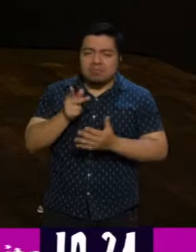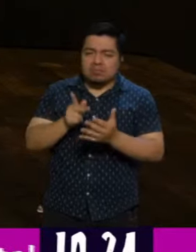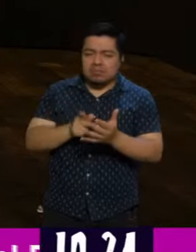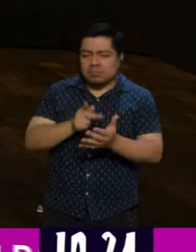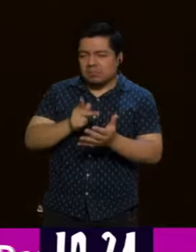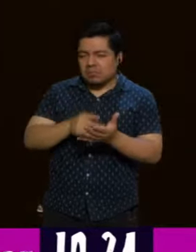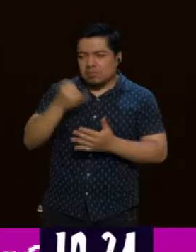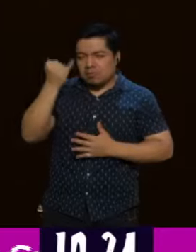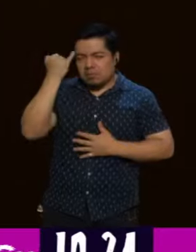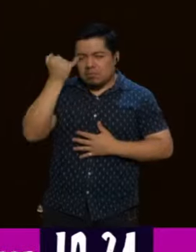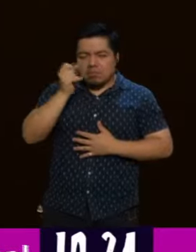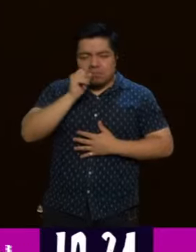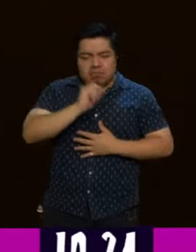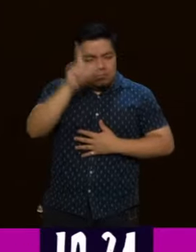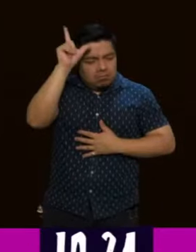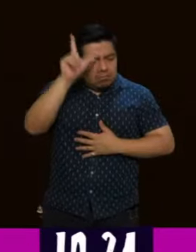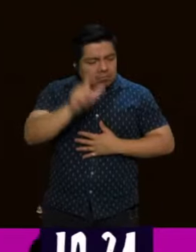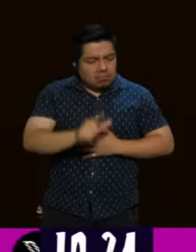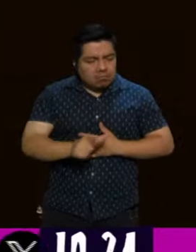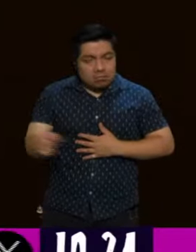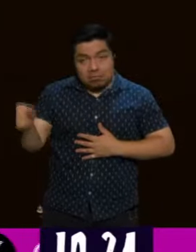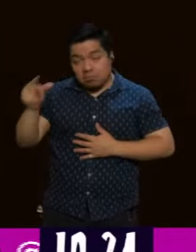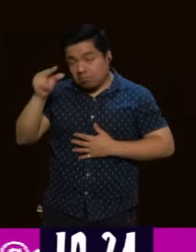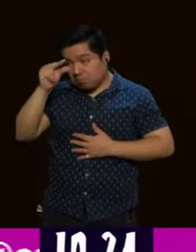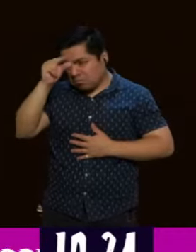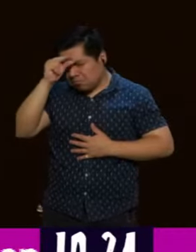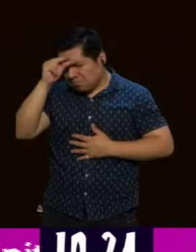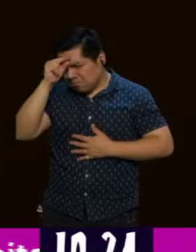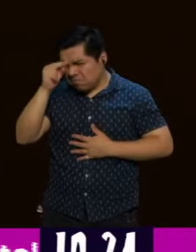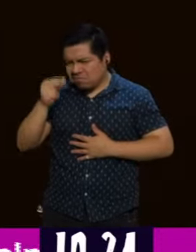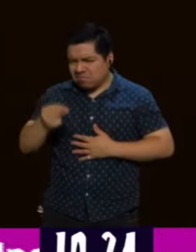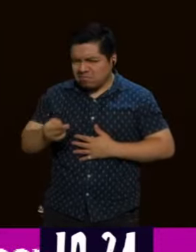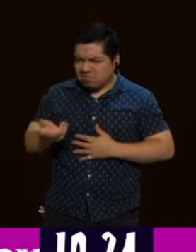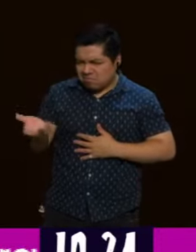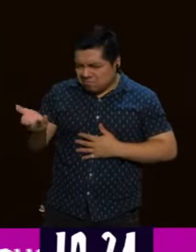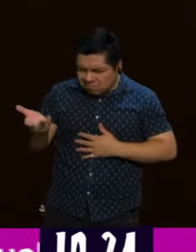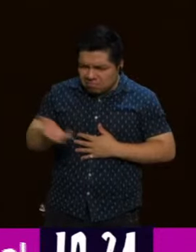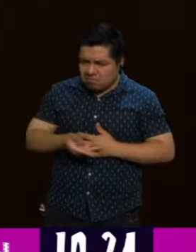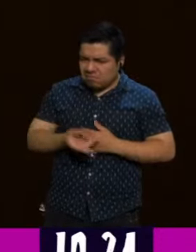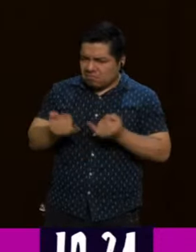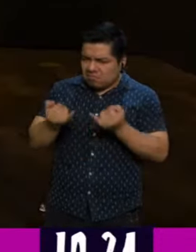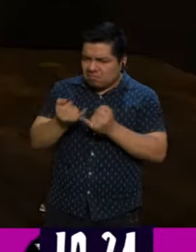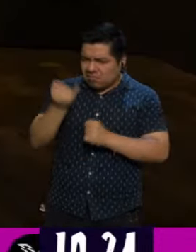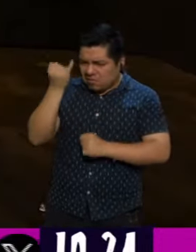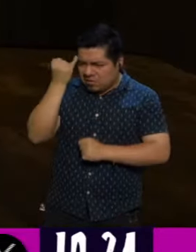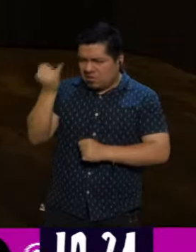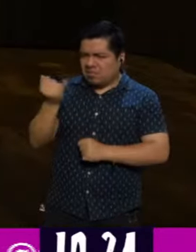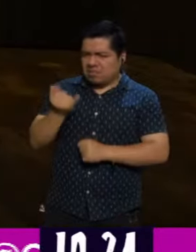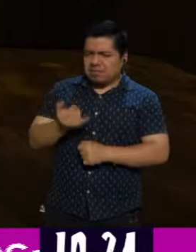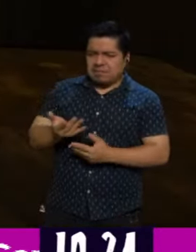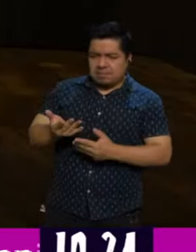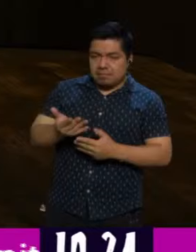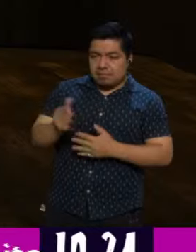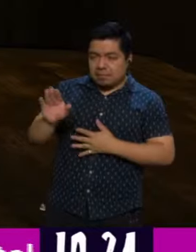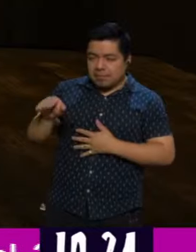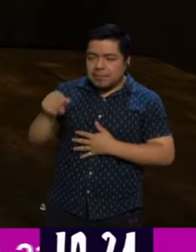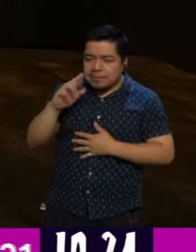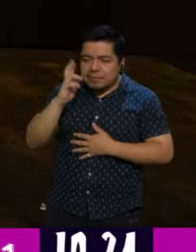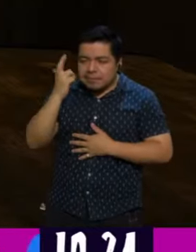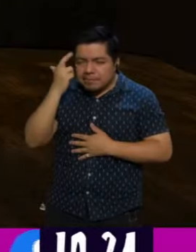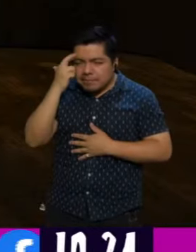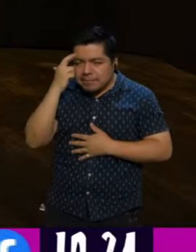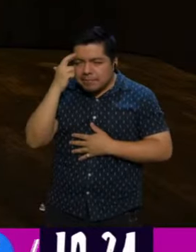ideas. Ah, ya habló el inteligente. ¿Qué? Como si tú no tuvieras también tus ideas. ¿Acaso no estás lleno